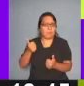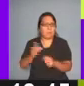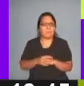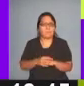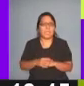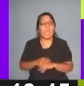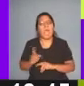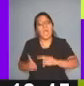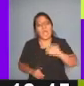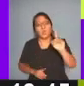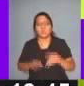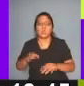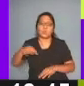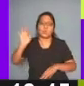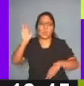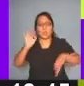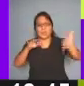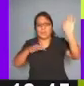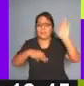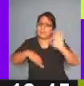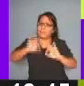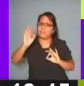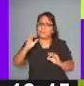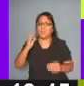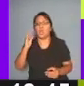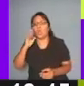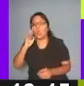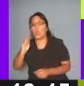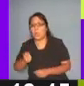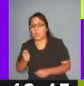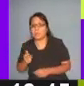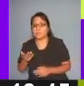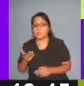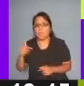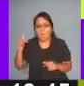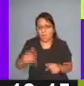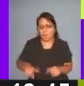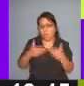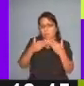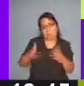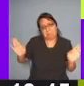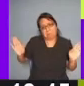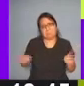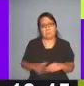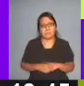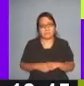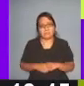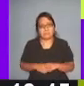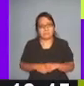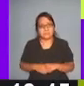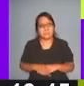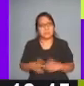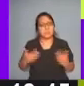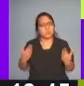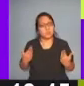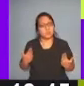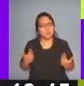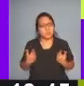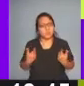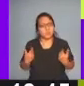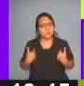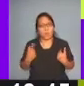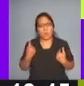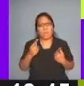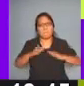algunos esporádicos de la Cámara Federal y algunos jueces, hoy ha sido abandonado. Entonces, el final de mi camino para crear